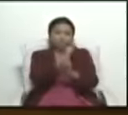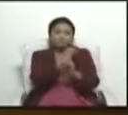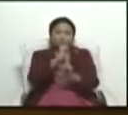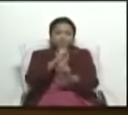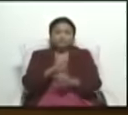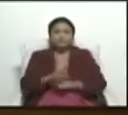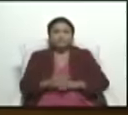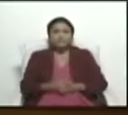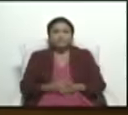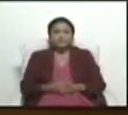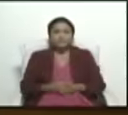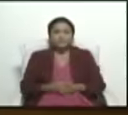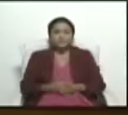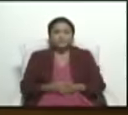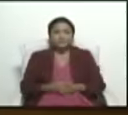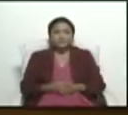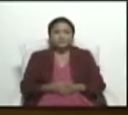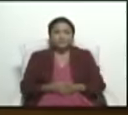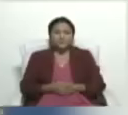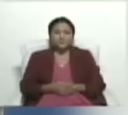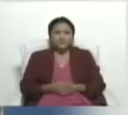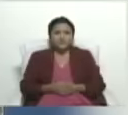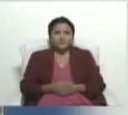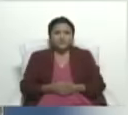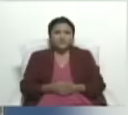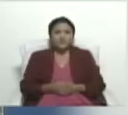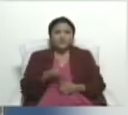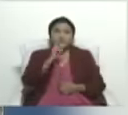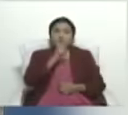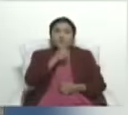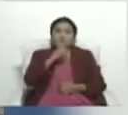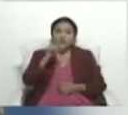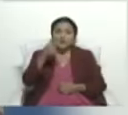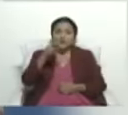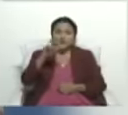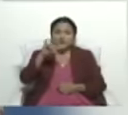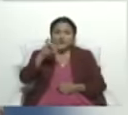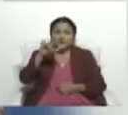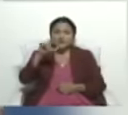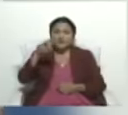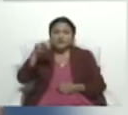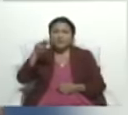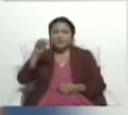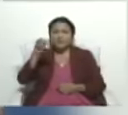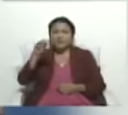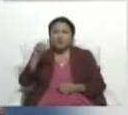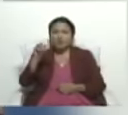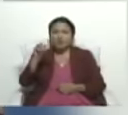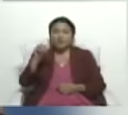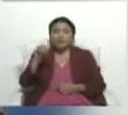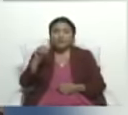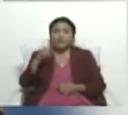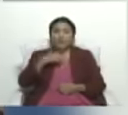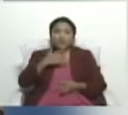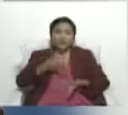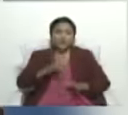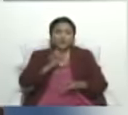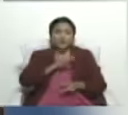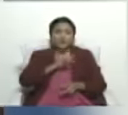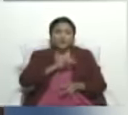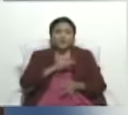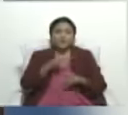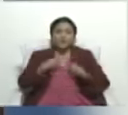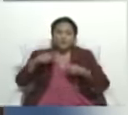homicidio. Adelante. Mi nombre es Guillermo Orlando Améstica Moraga. Soy chileno